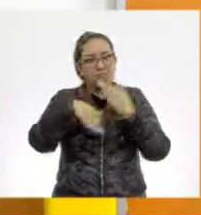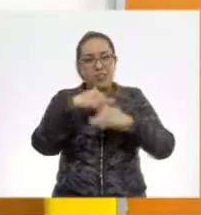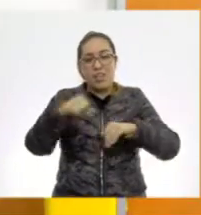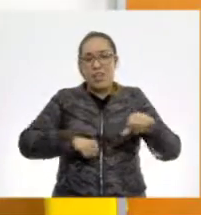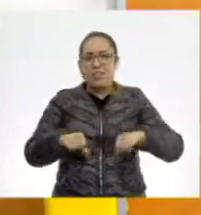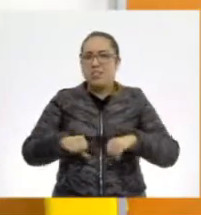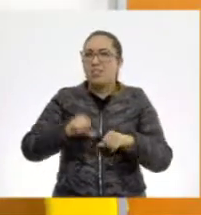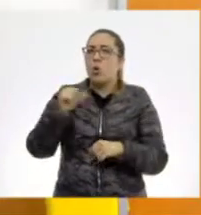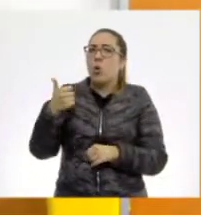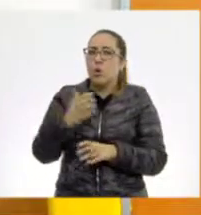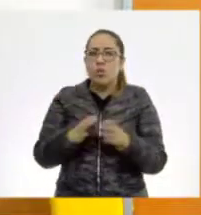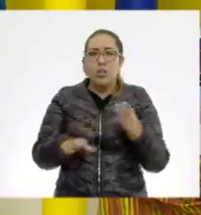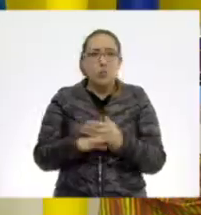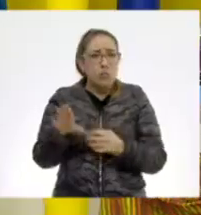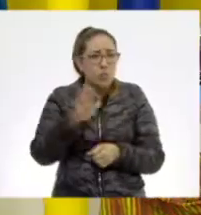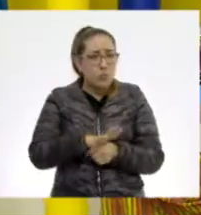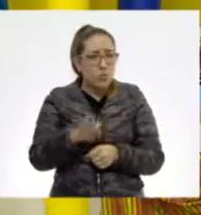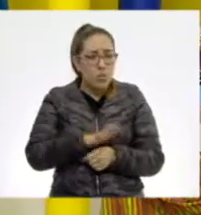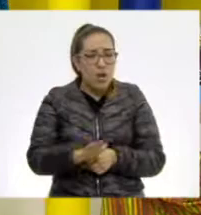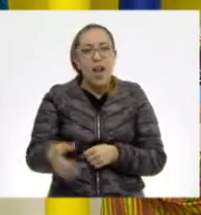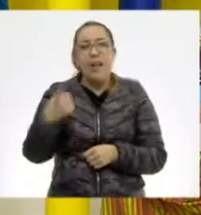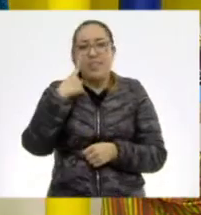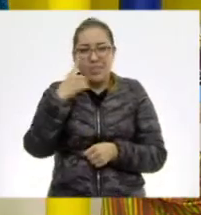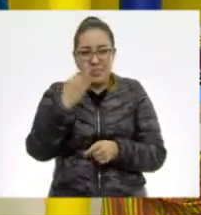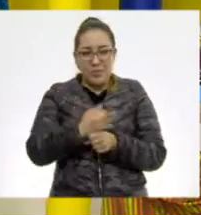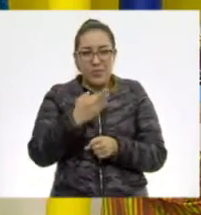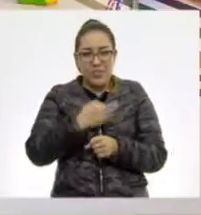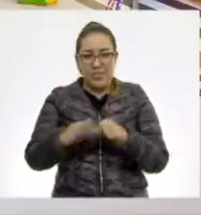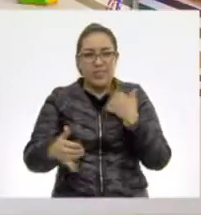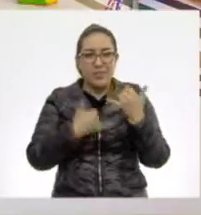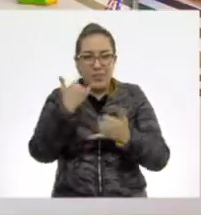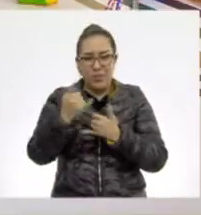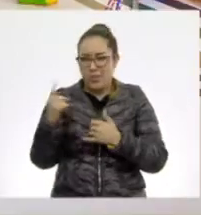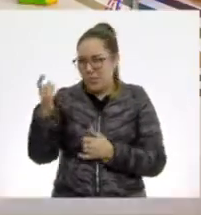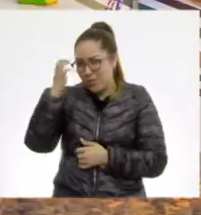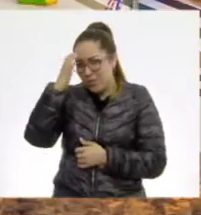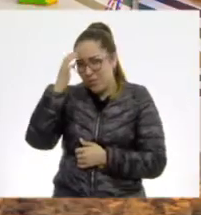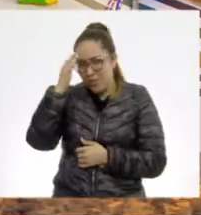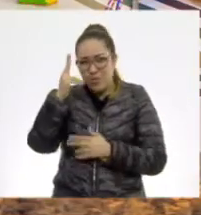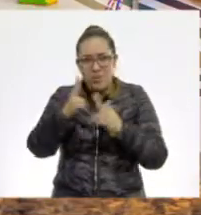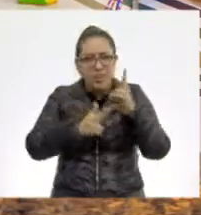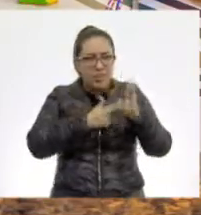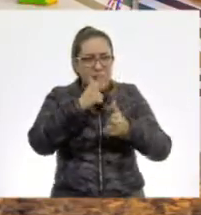Bien. ¿Qué otra cosa podemos jugar? Ahora vamos a jugar a otra cosa. Vamos a jugar. ¿Conoces